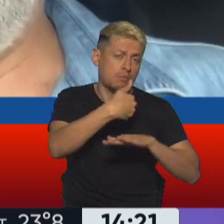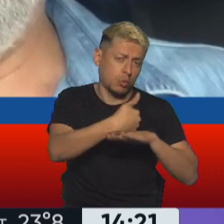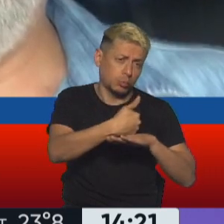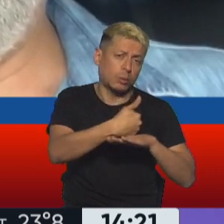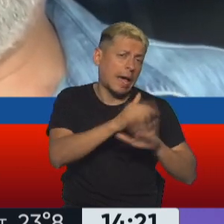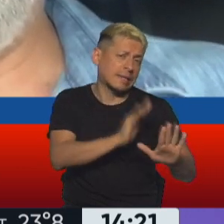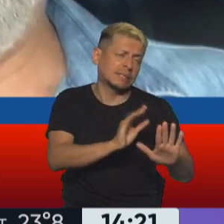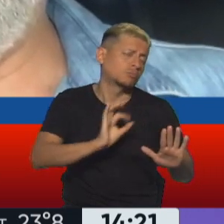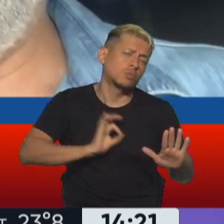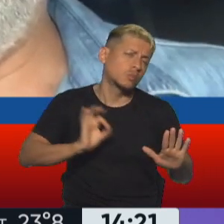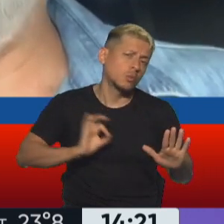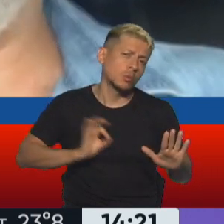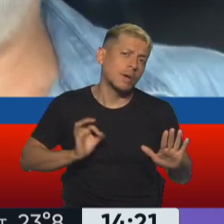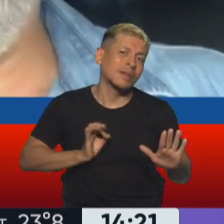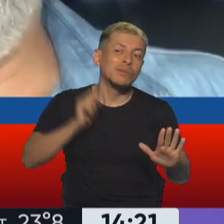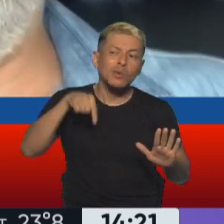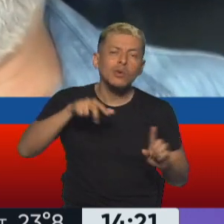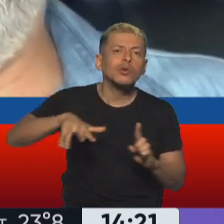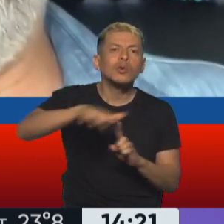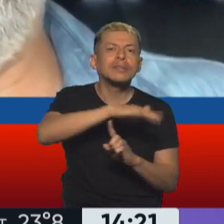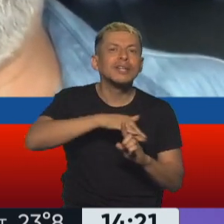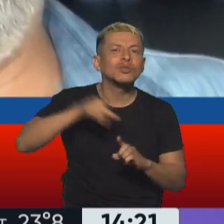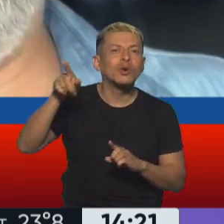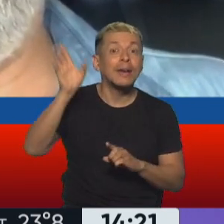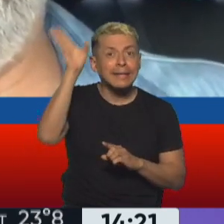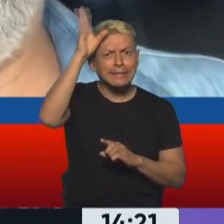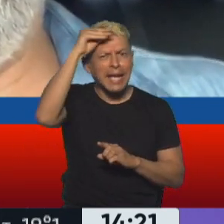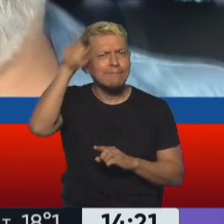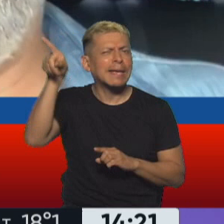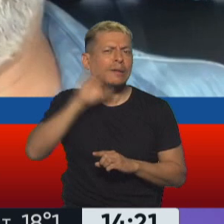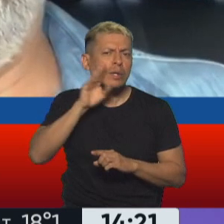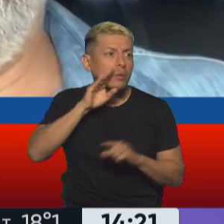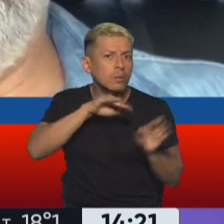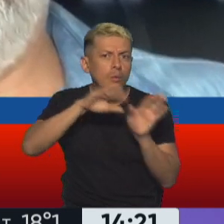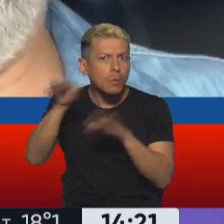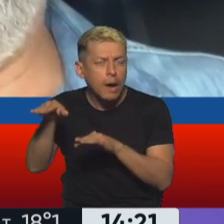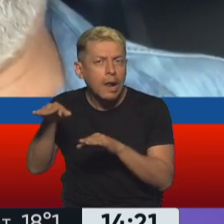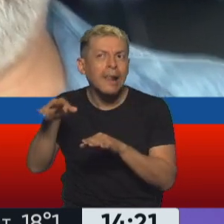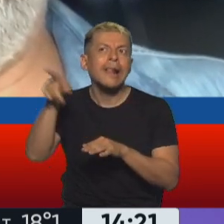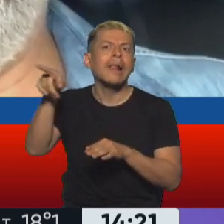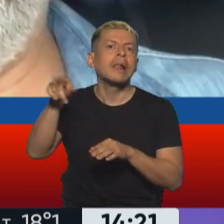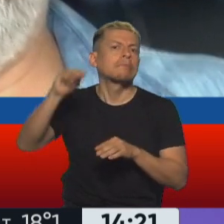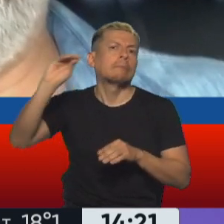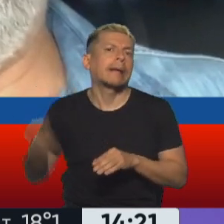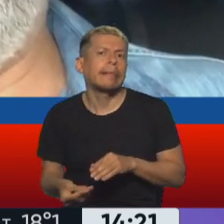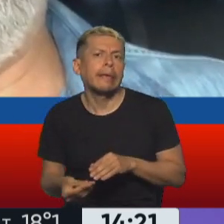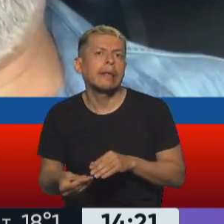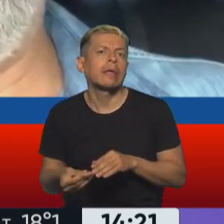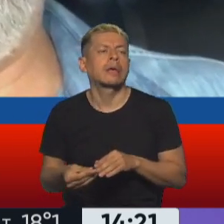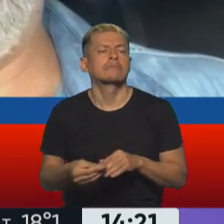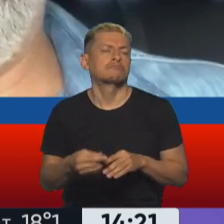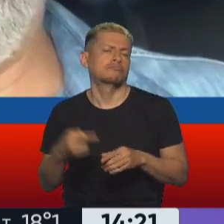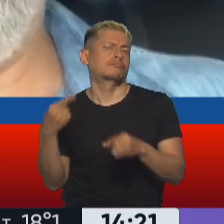años. Ahora, el contexto, Donald Trump en Estados Unidos, el caso también de el no reconocer el resultado electoral por parte de